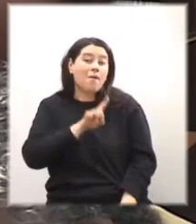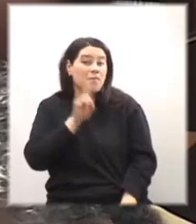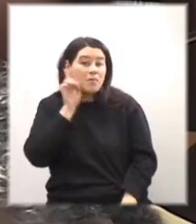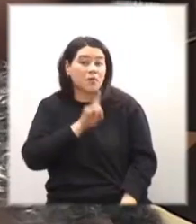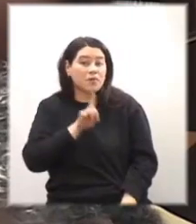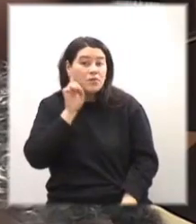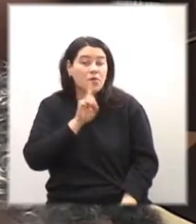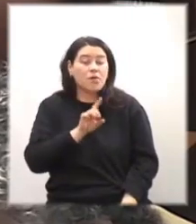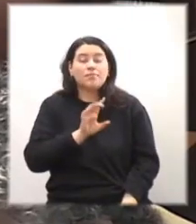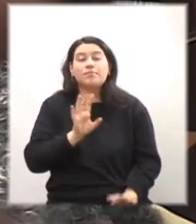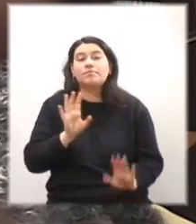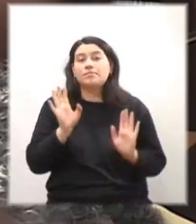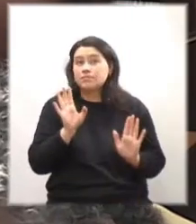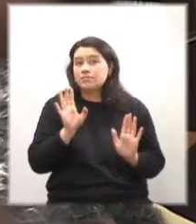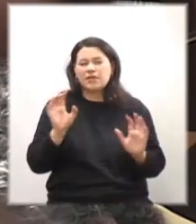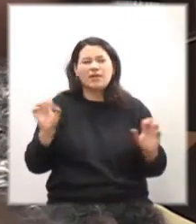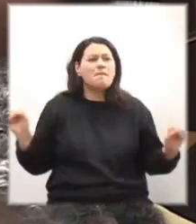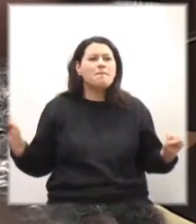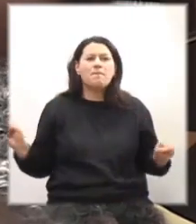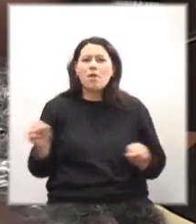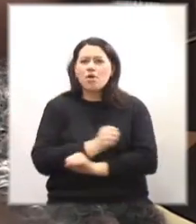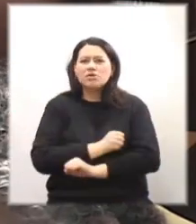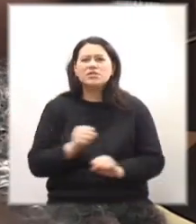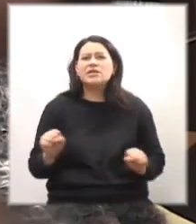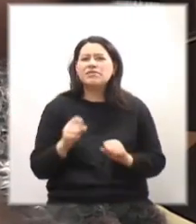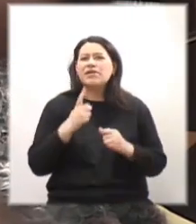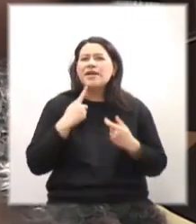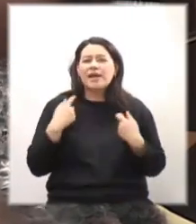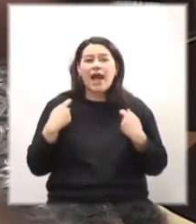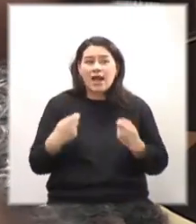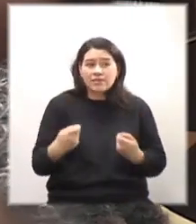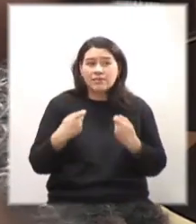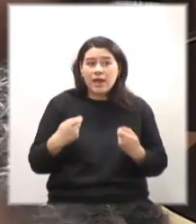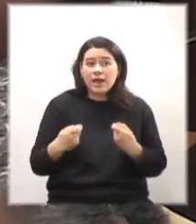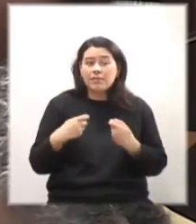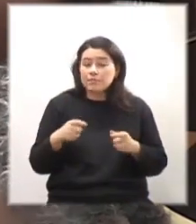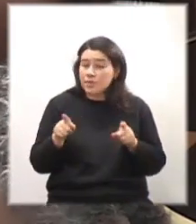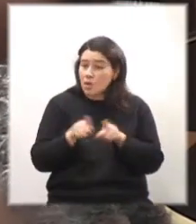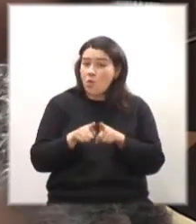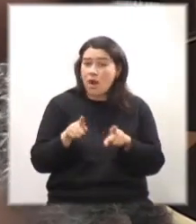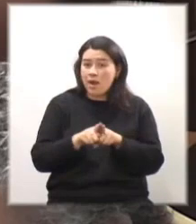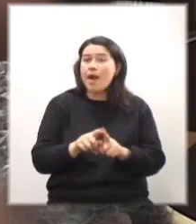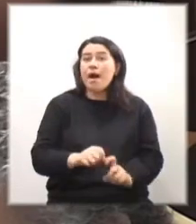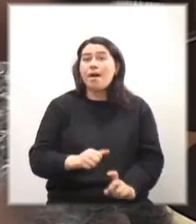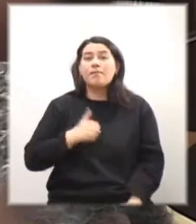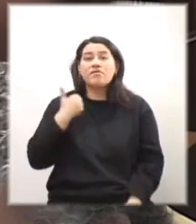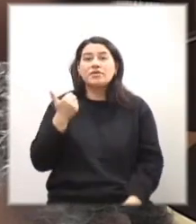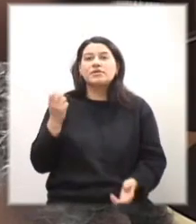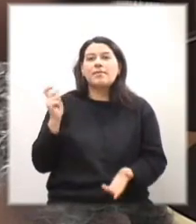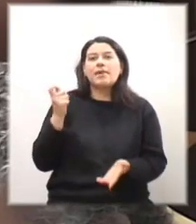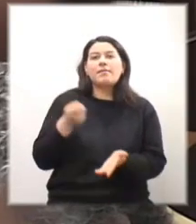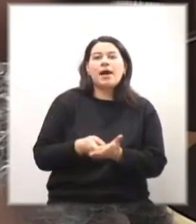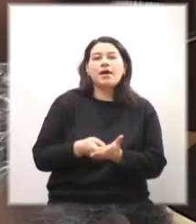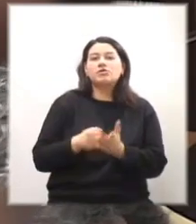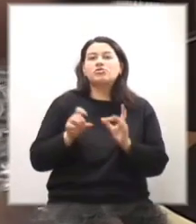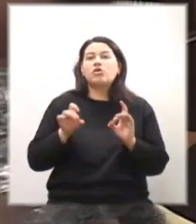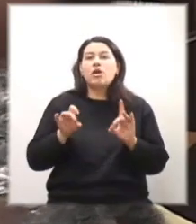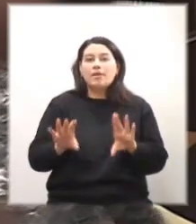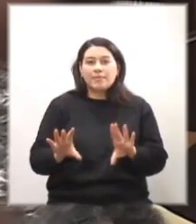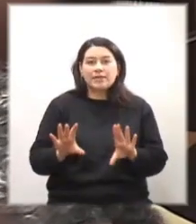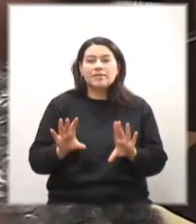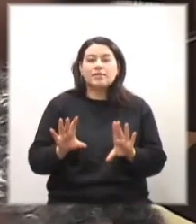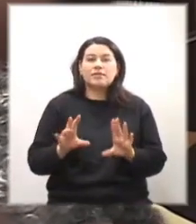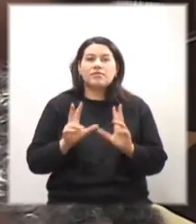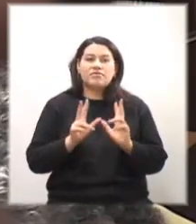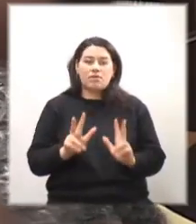propósito, o sea, es imposible que se gastaran, pero fueron útiles para financiar solo en lo